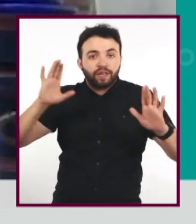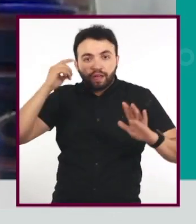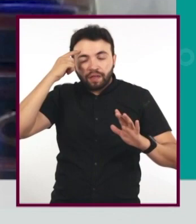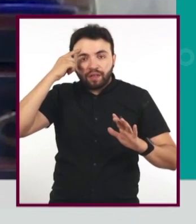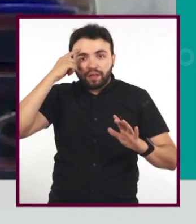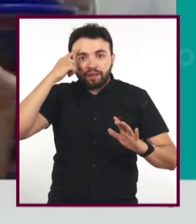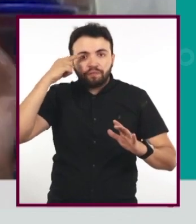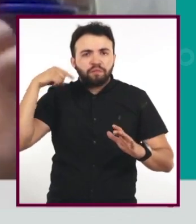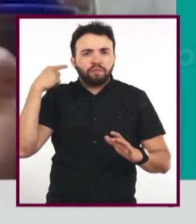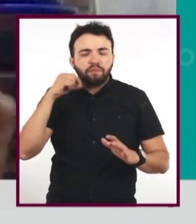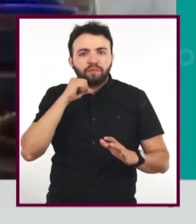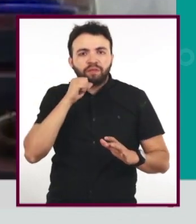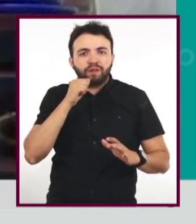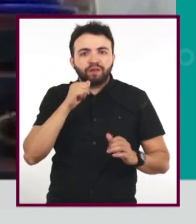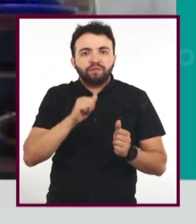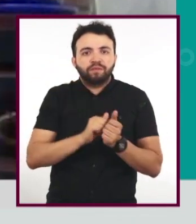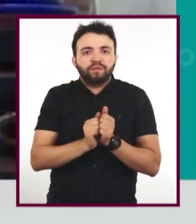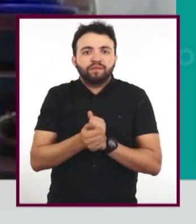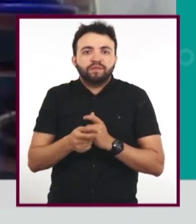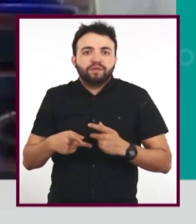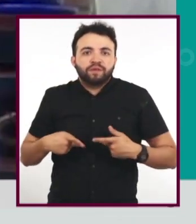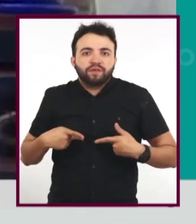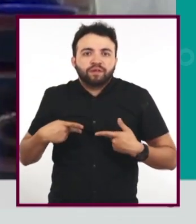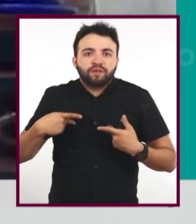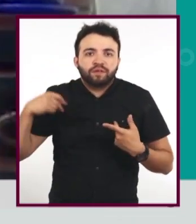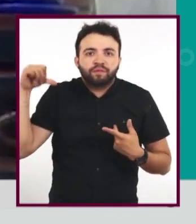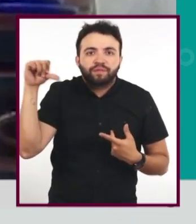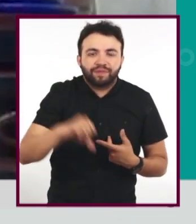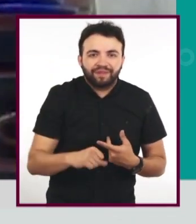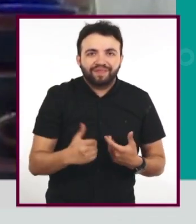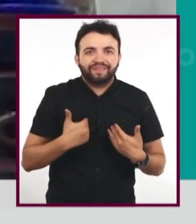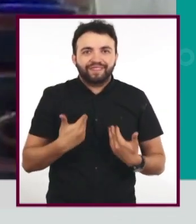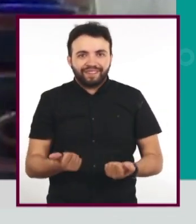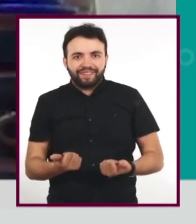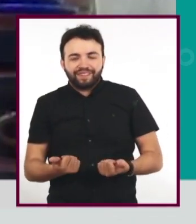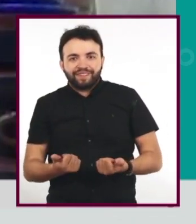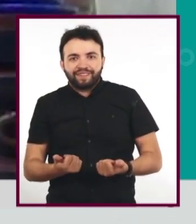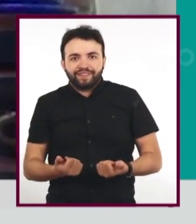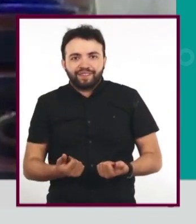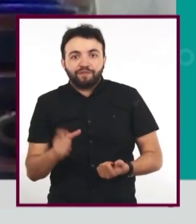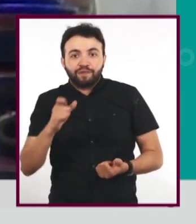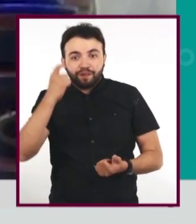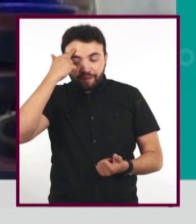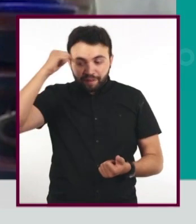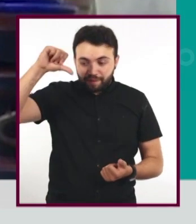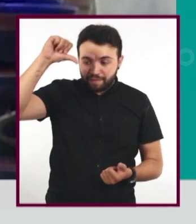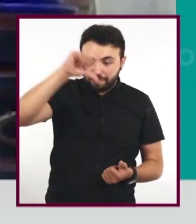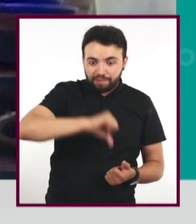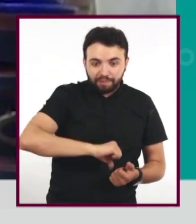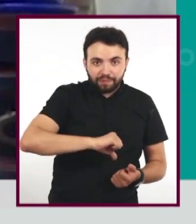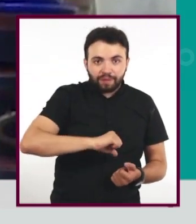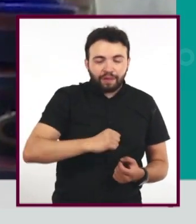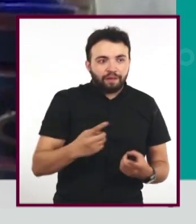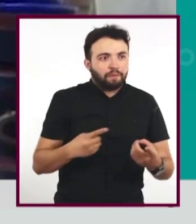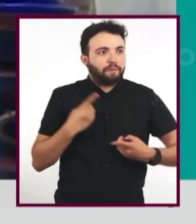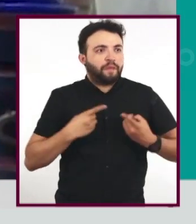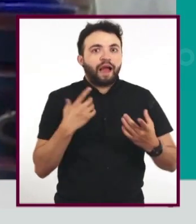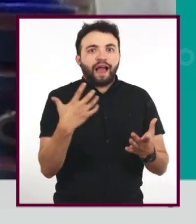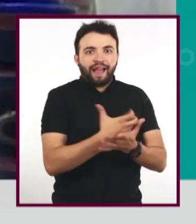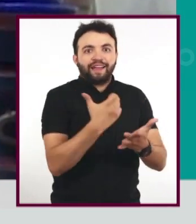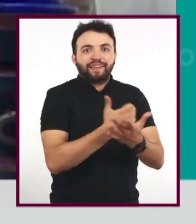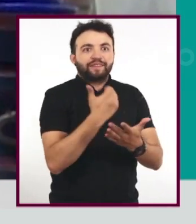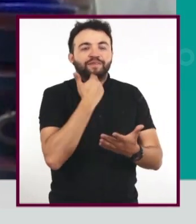en cada, le vamos a llamar juego que jugamos, en todos los juegos que jugamos en la vida, nos estamos haciendo.